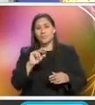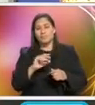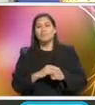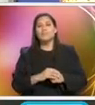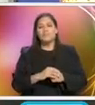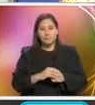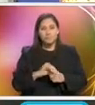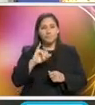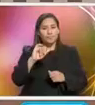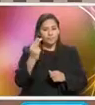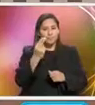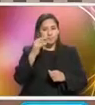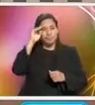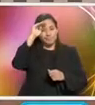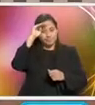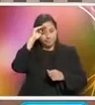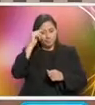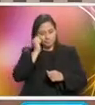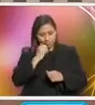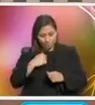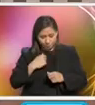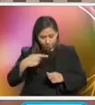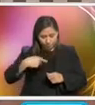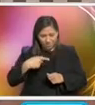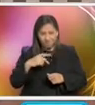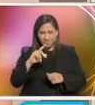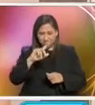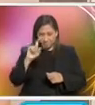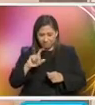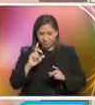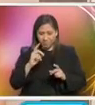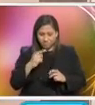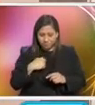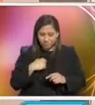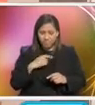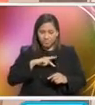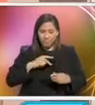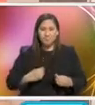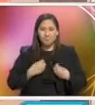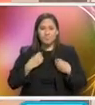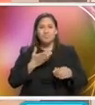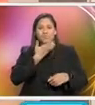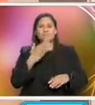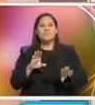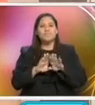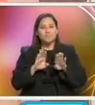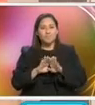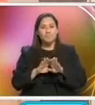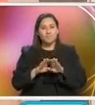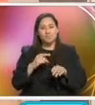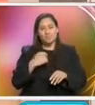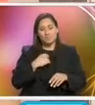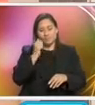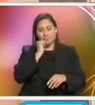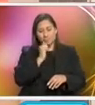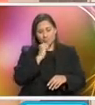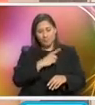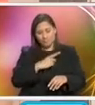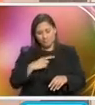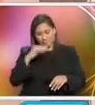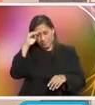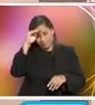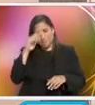qué? Sí es un momento de cuestionarse estos tipos de hábitos ya con los estilos de vida que actualmente estamos llevando a cabo y quizás